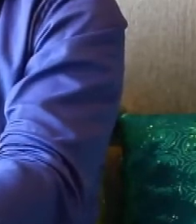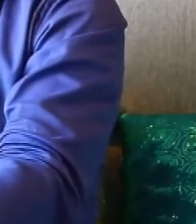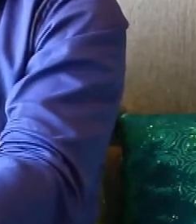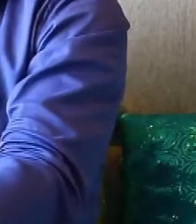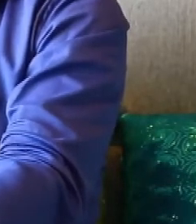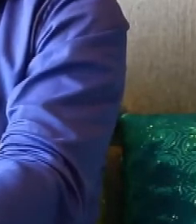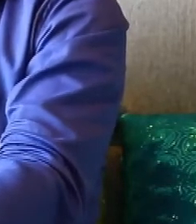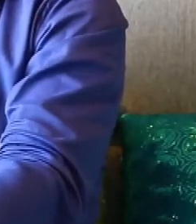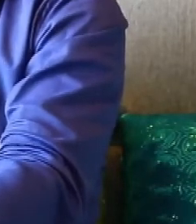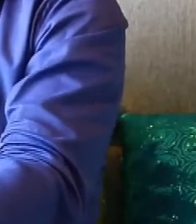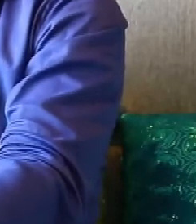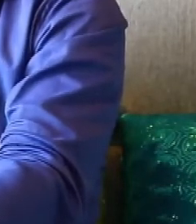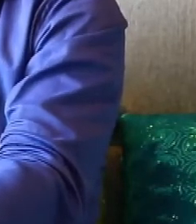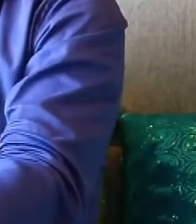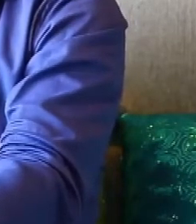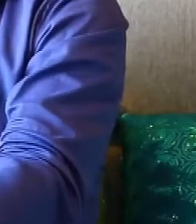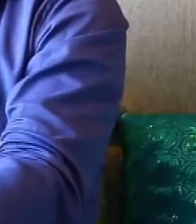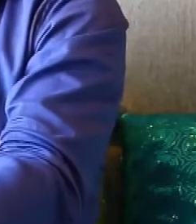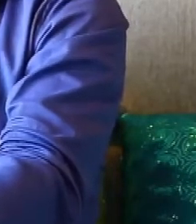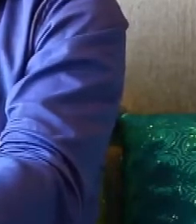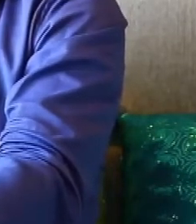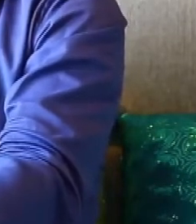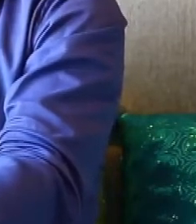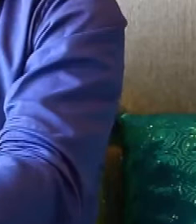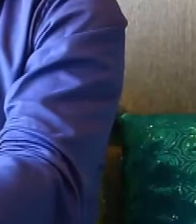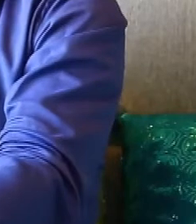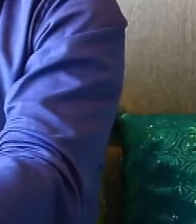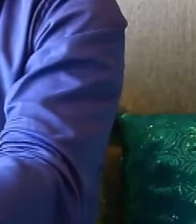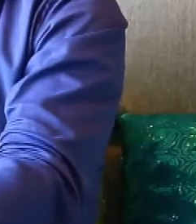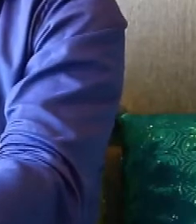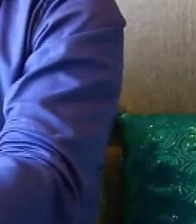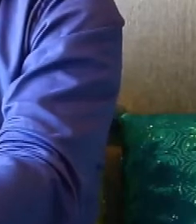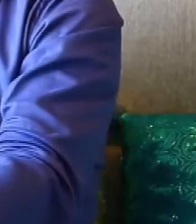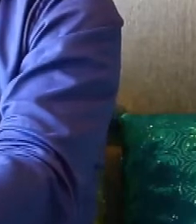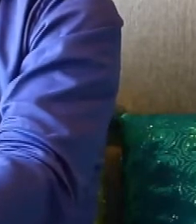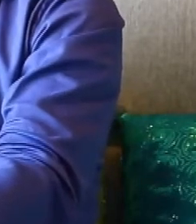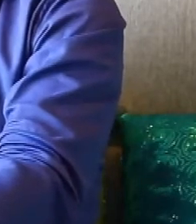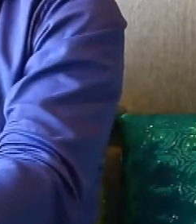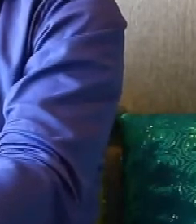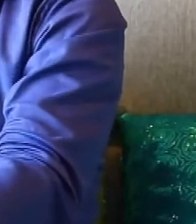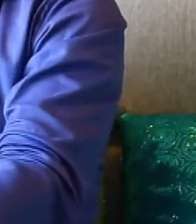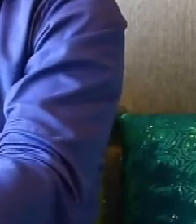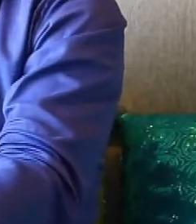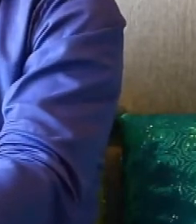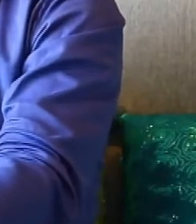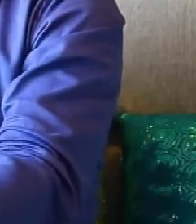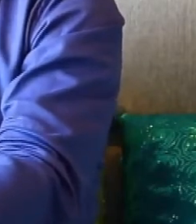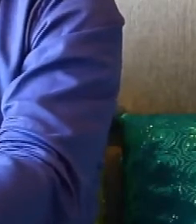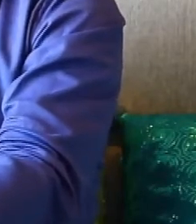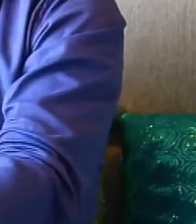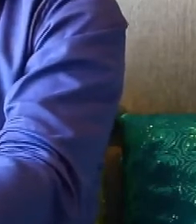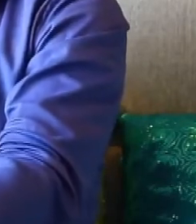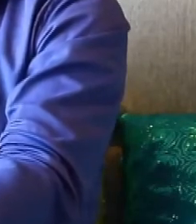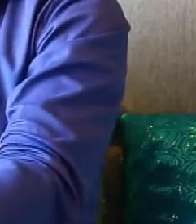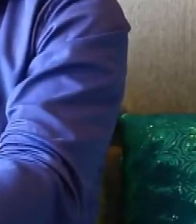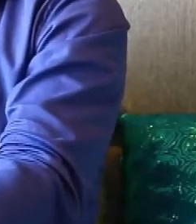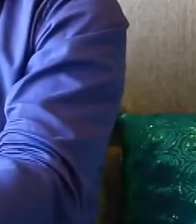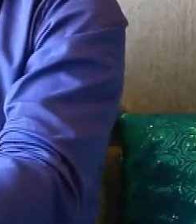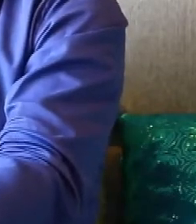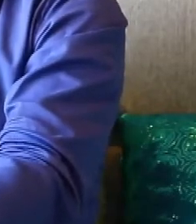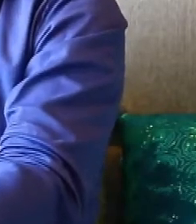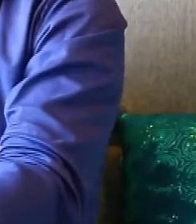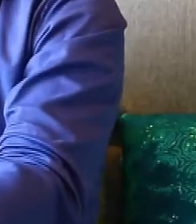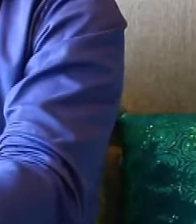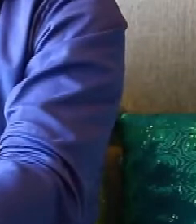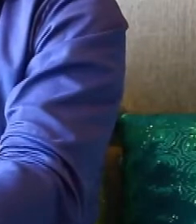hacer, asumir un desafío, asumir un reto. Y el reto es cambiar nuestra vida, ser diferente, ser mejor persona